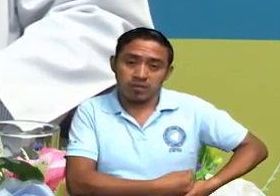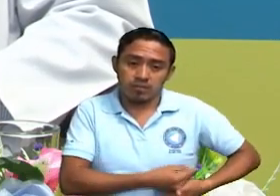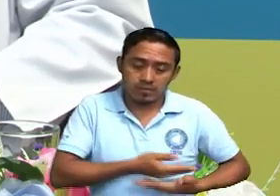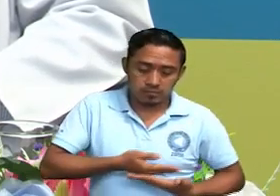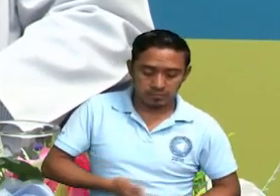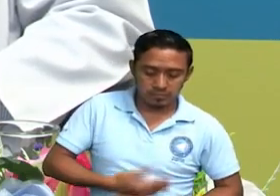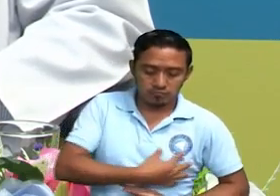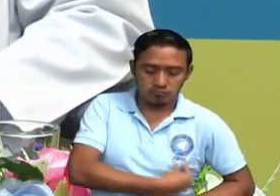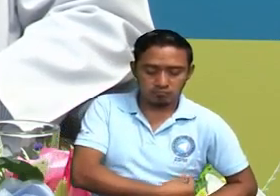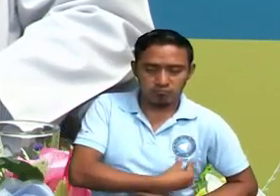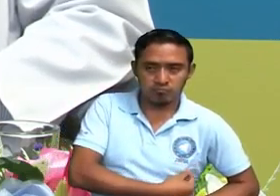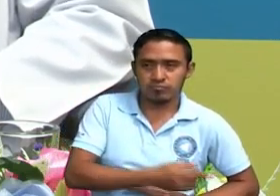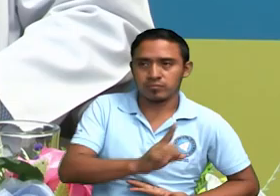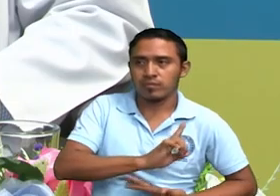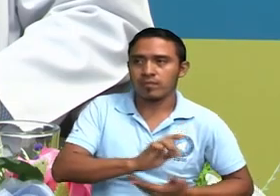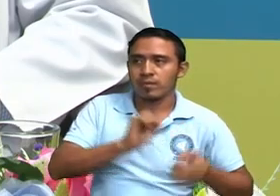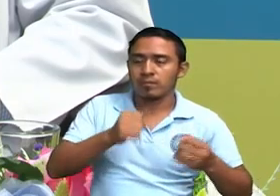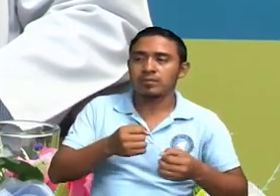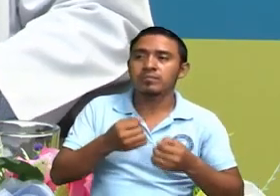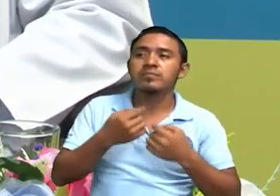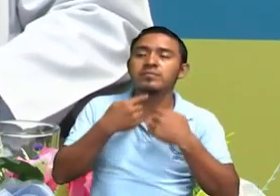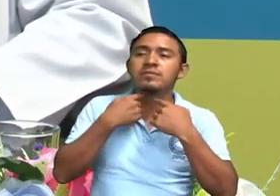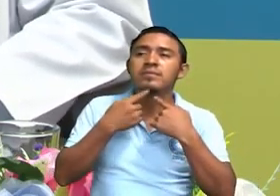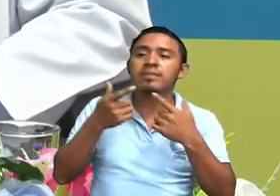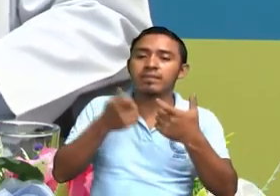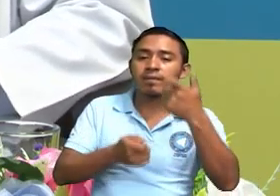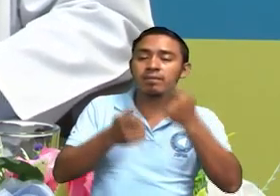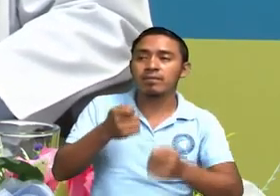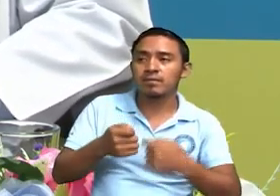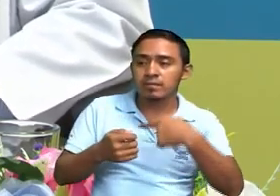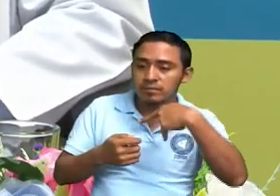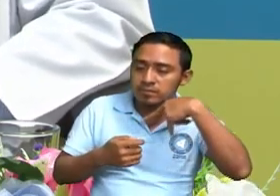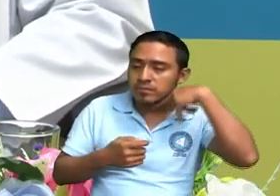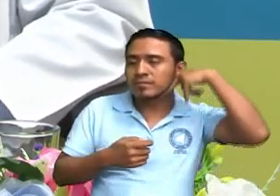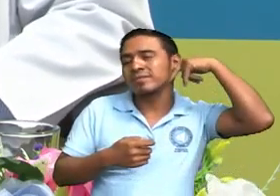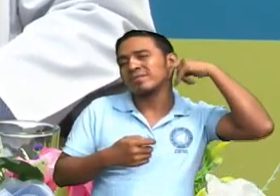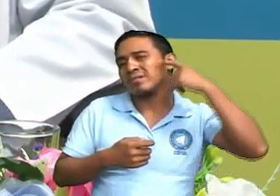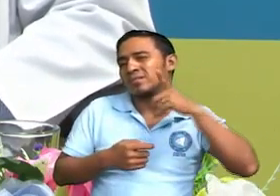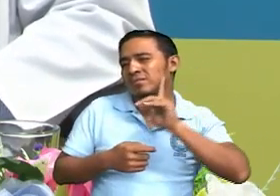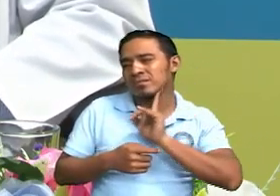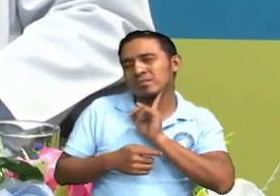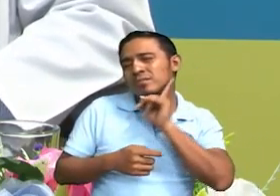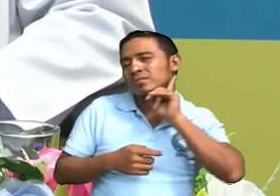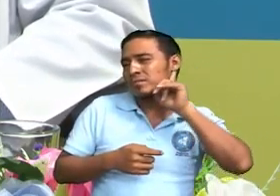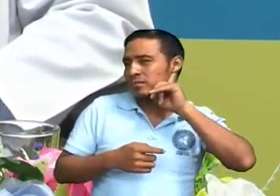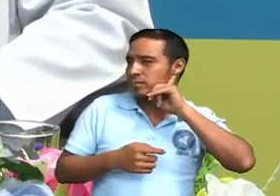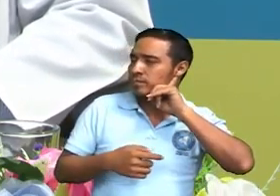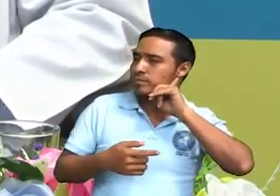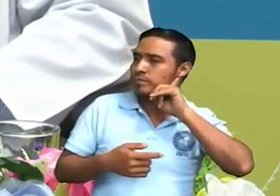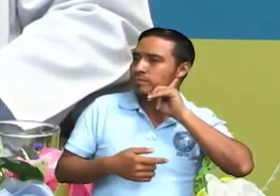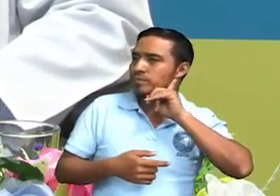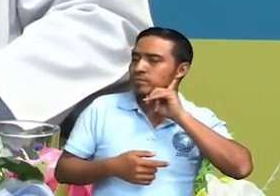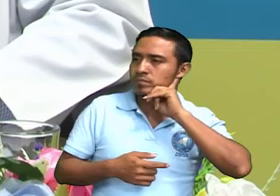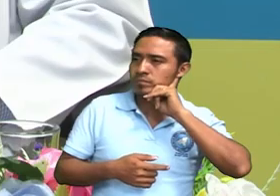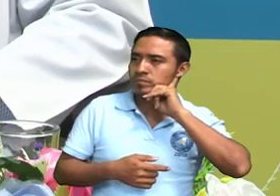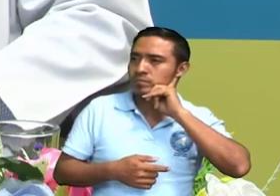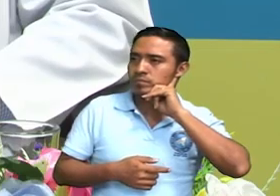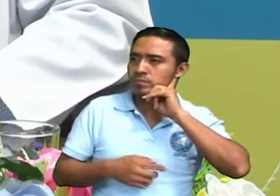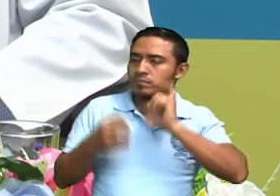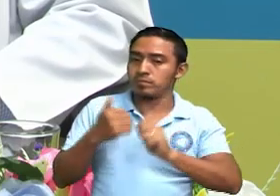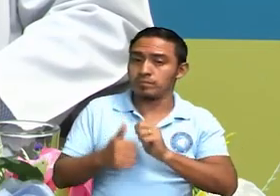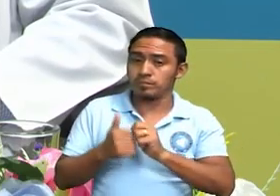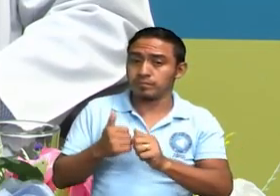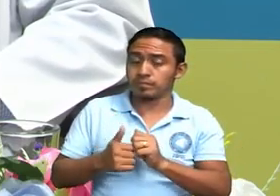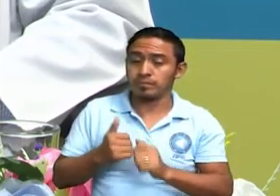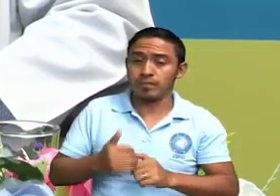acostados, porque se puede ir leche al oído, ¿sí? Y provocar un